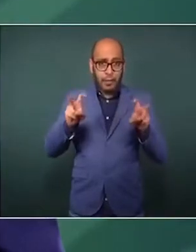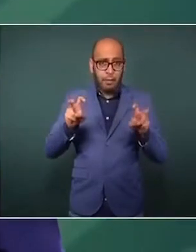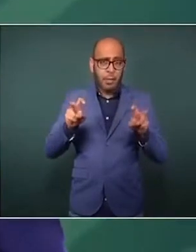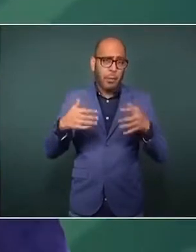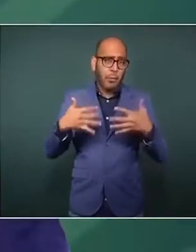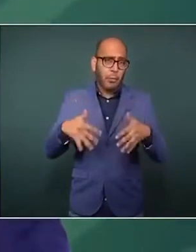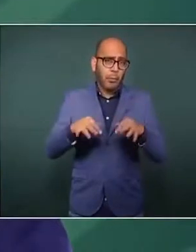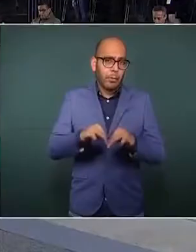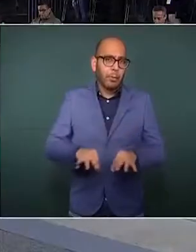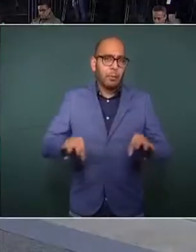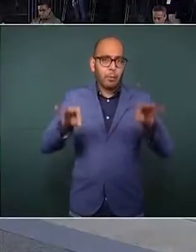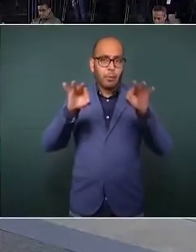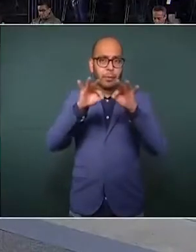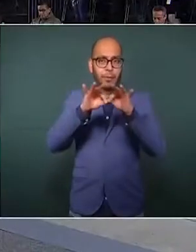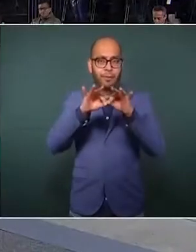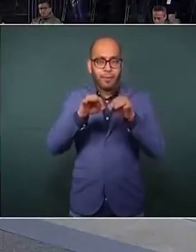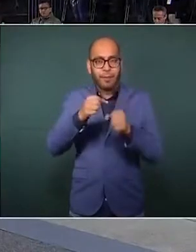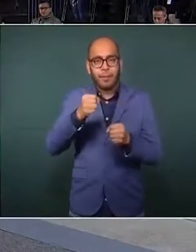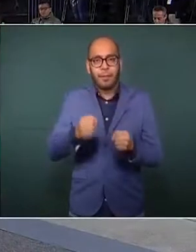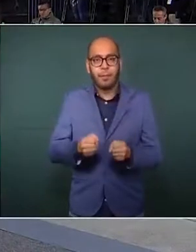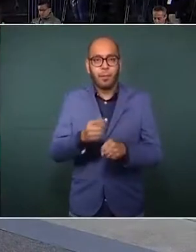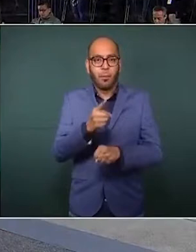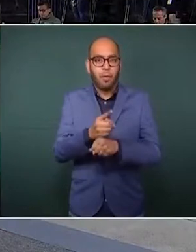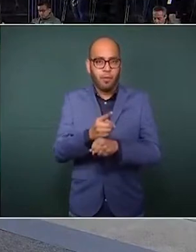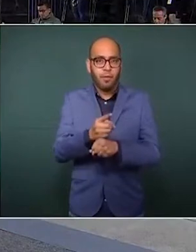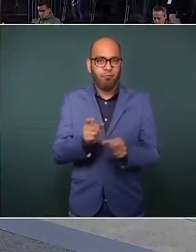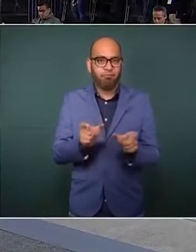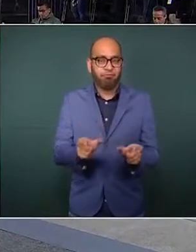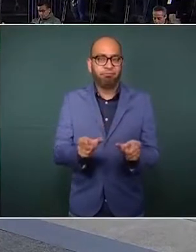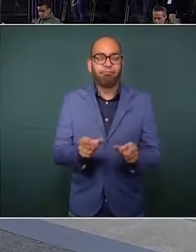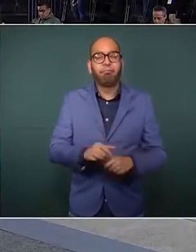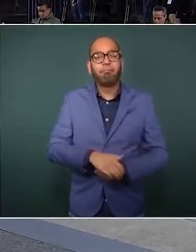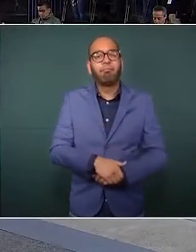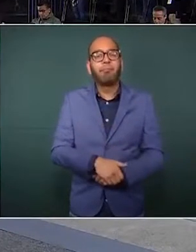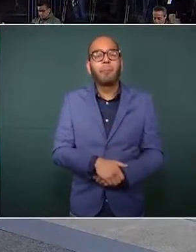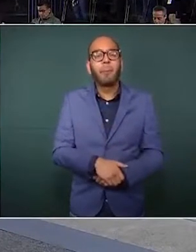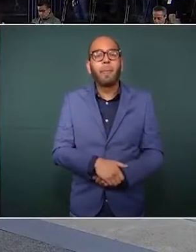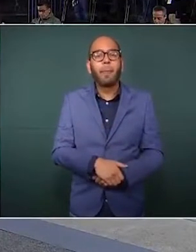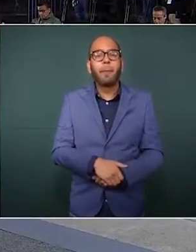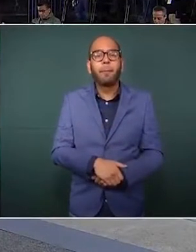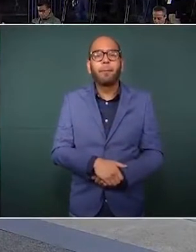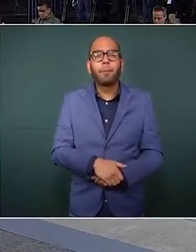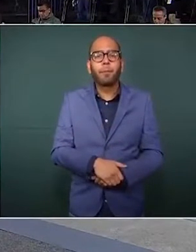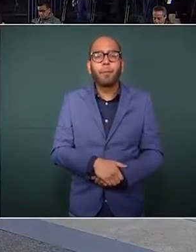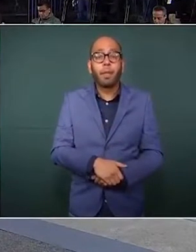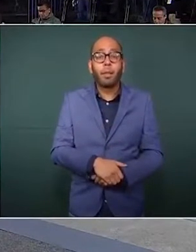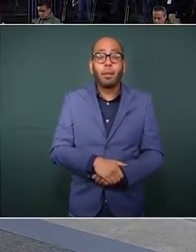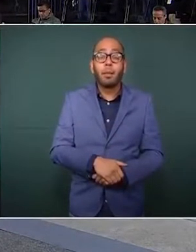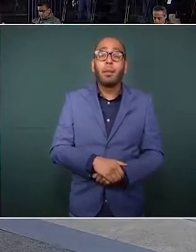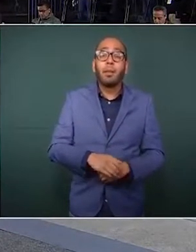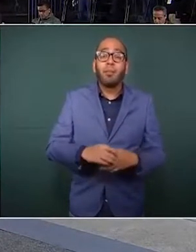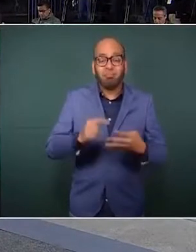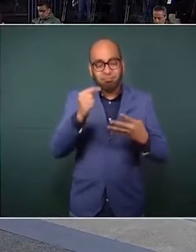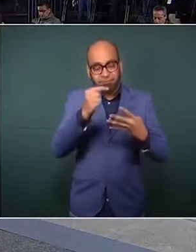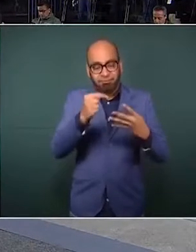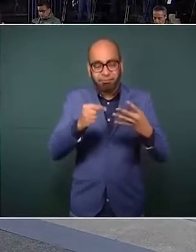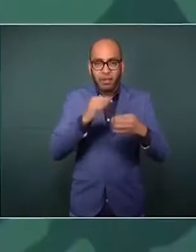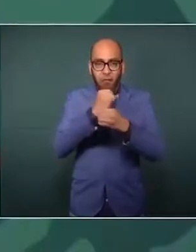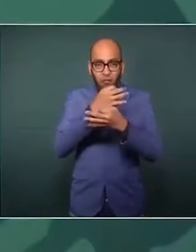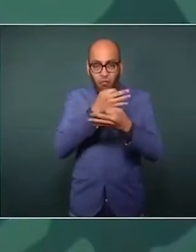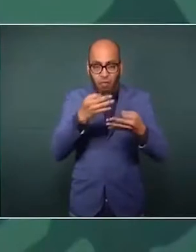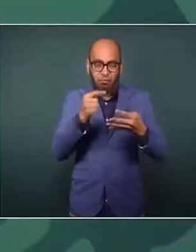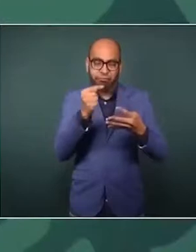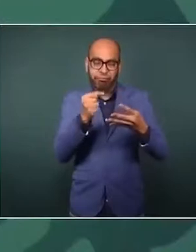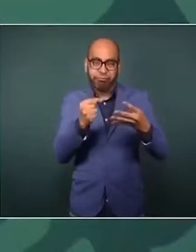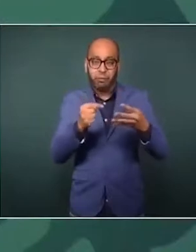primeras palabras del gobernador michoacano el viernes 26 de junio en morelia en presencia del presidente de lópez obrador con esta simple declaración